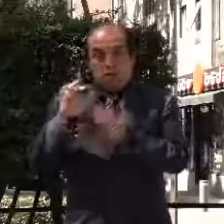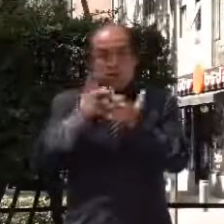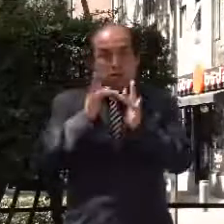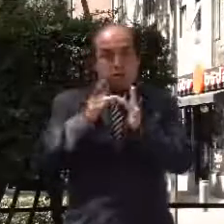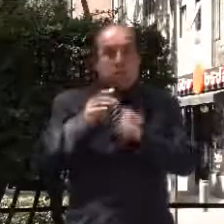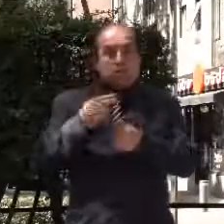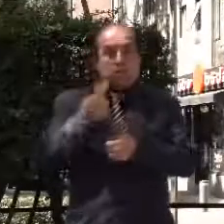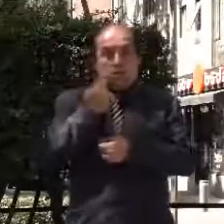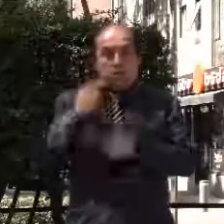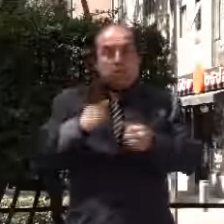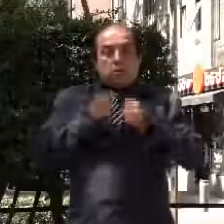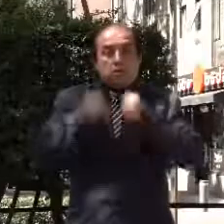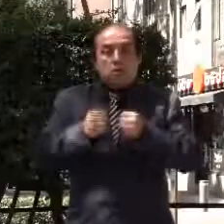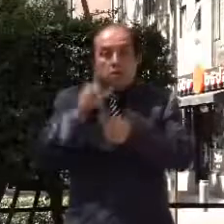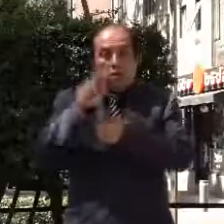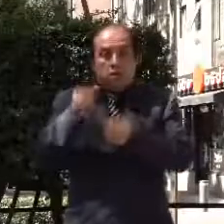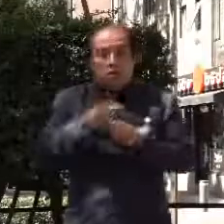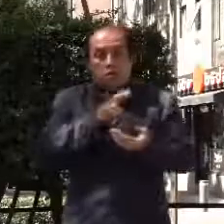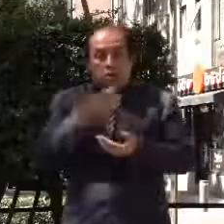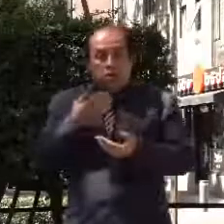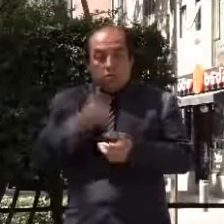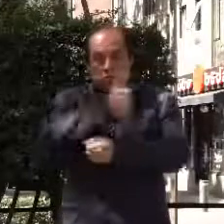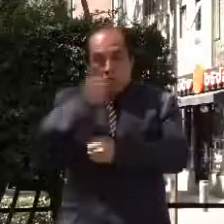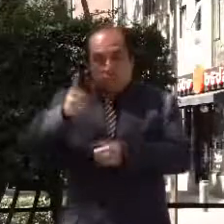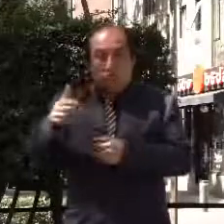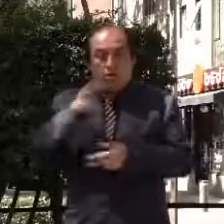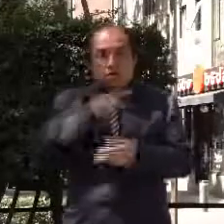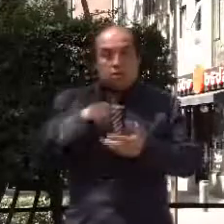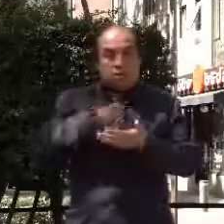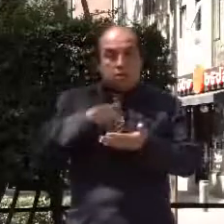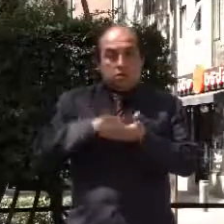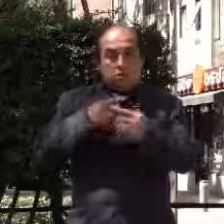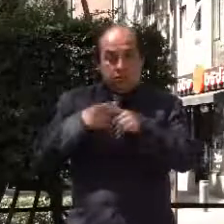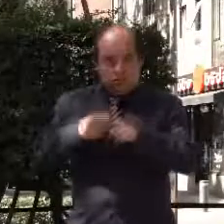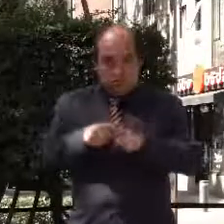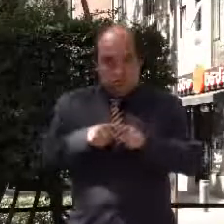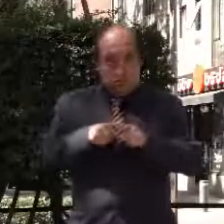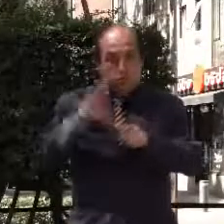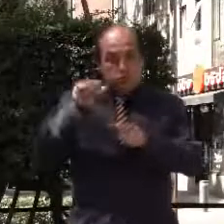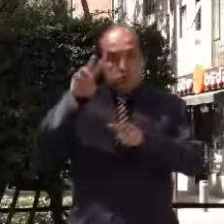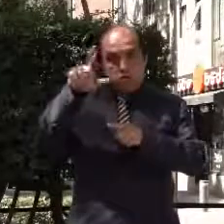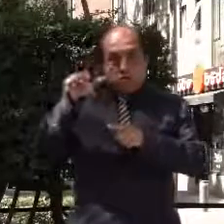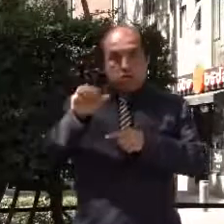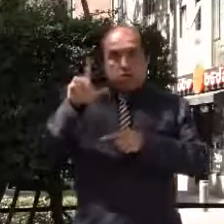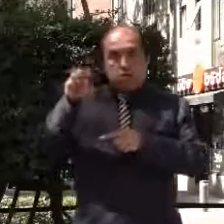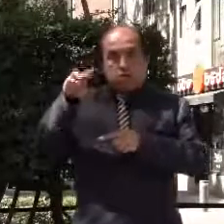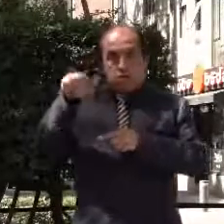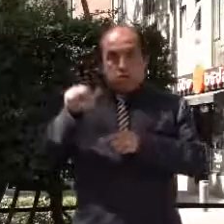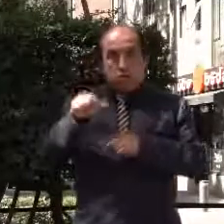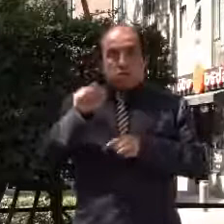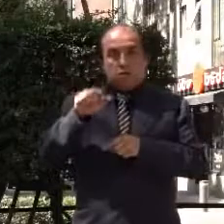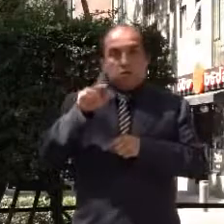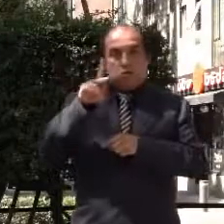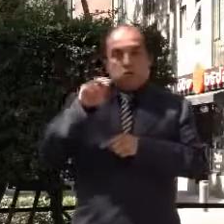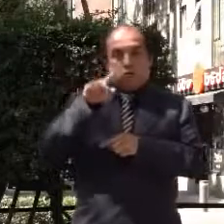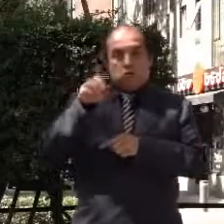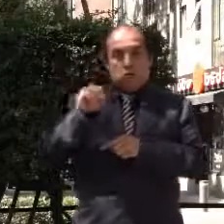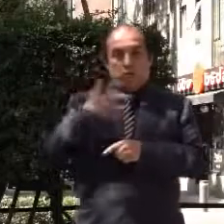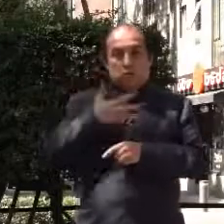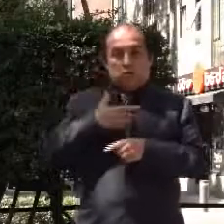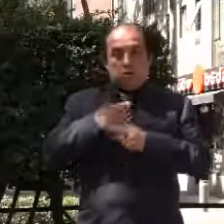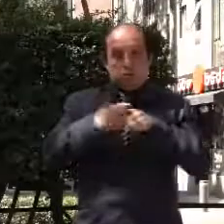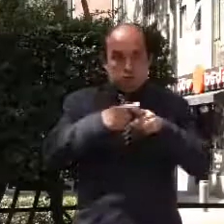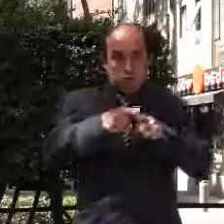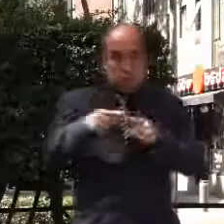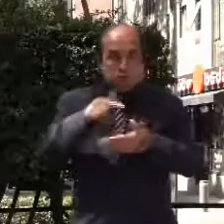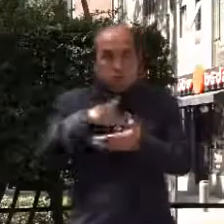sector proveniente de las distintas fuentes, Cutzamala, Lerma y los pozos que tenemos repartidos a lo largo y ancho de la